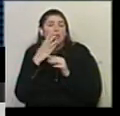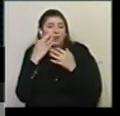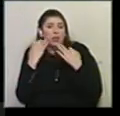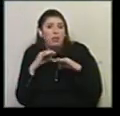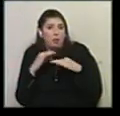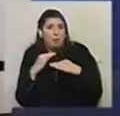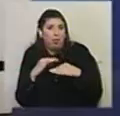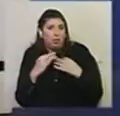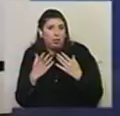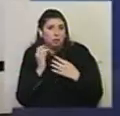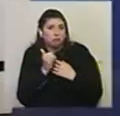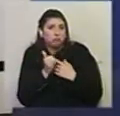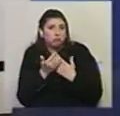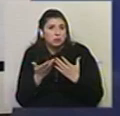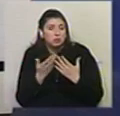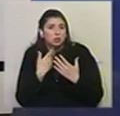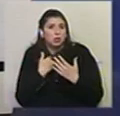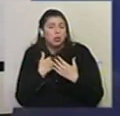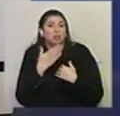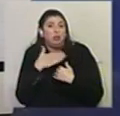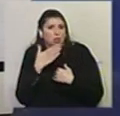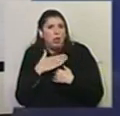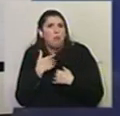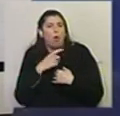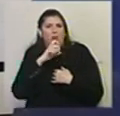que uno comprende que hay mucha angustia, mucho enojo,